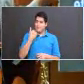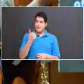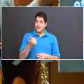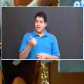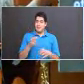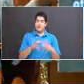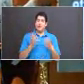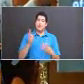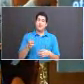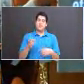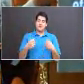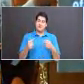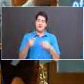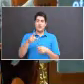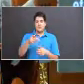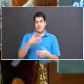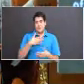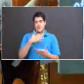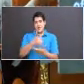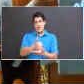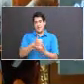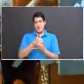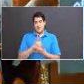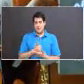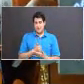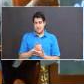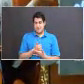me ayuda. ¿Le parece bien?